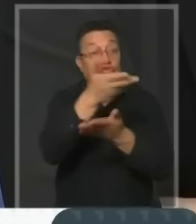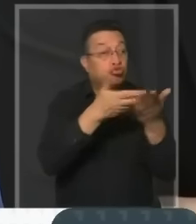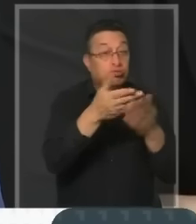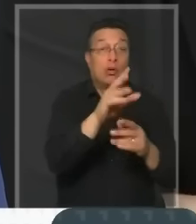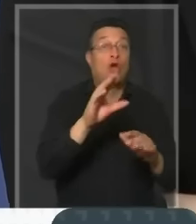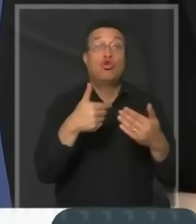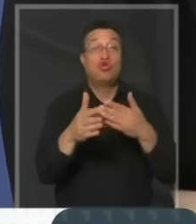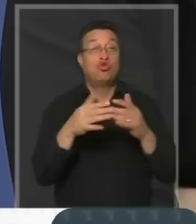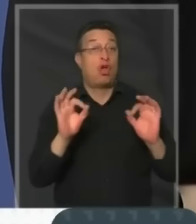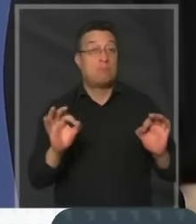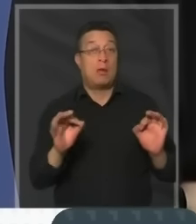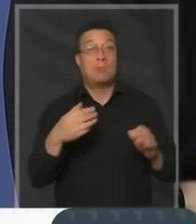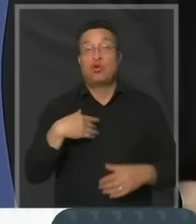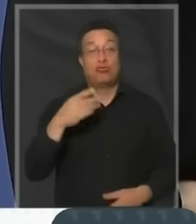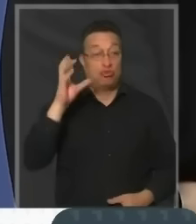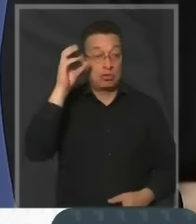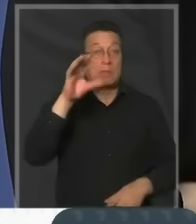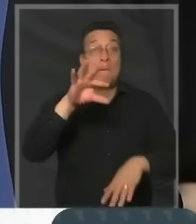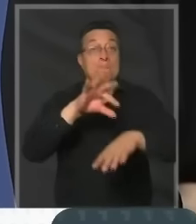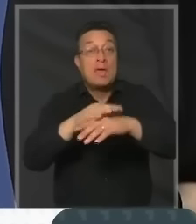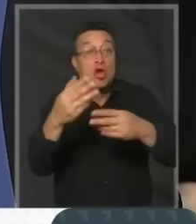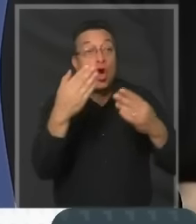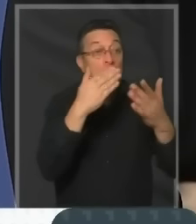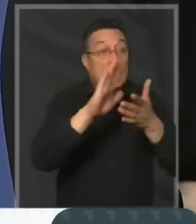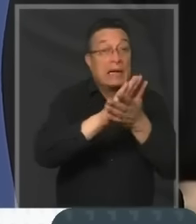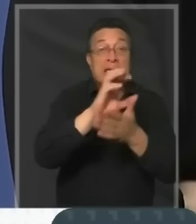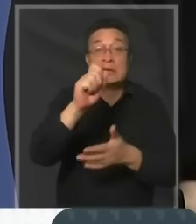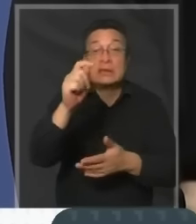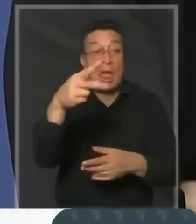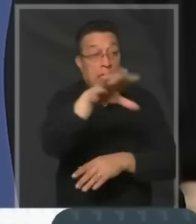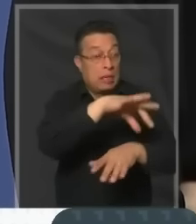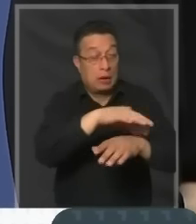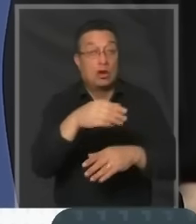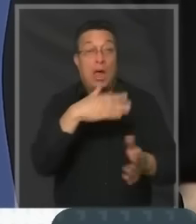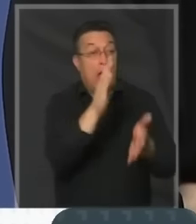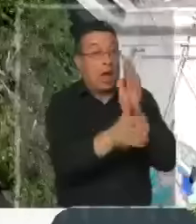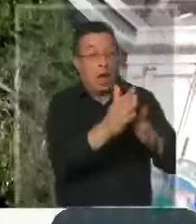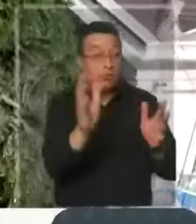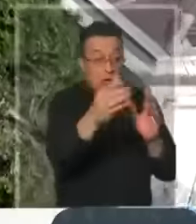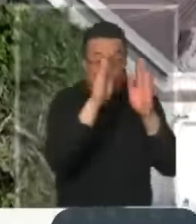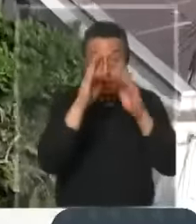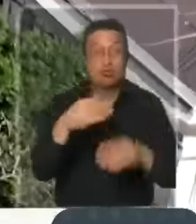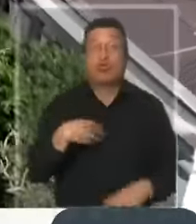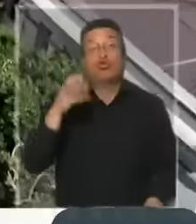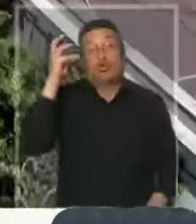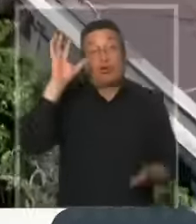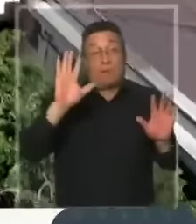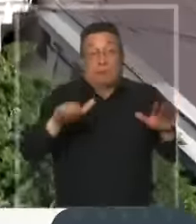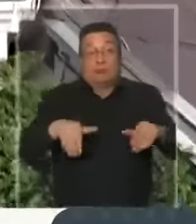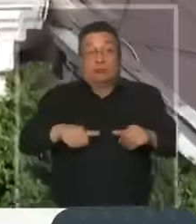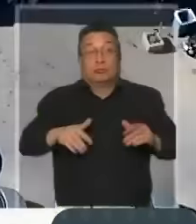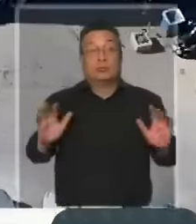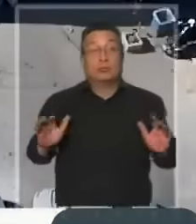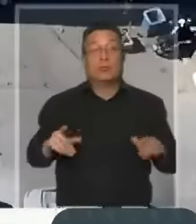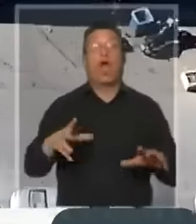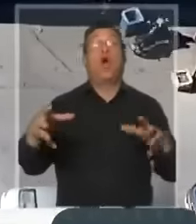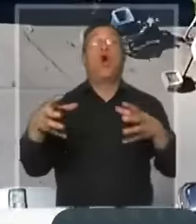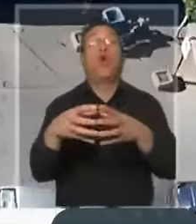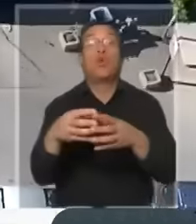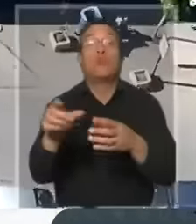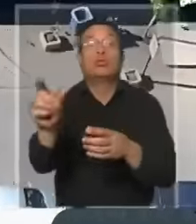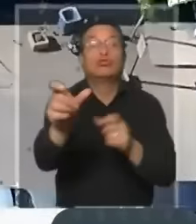pero no tengo conocimiento de que haya habido un chat especial para acelerar ninguna atención. Es un grupo